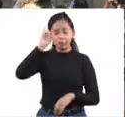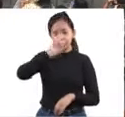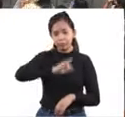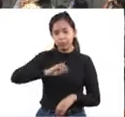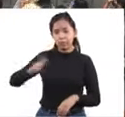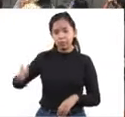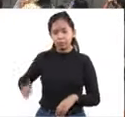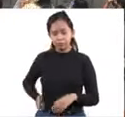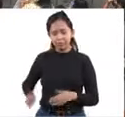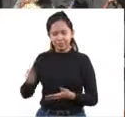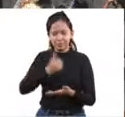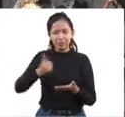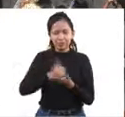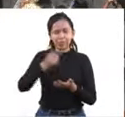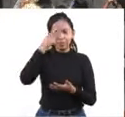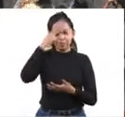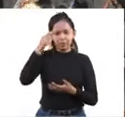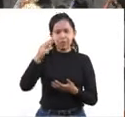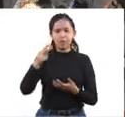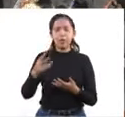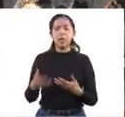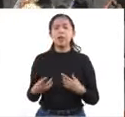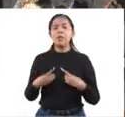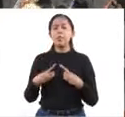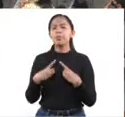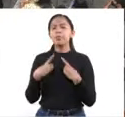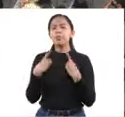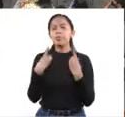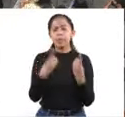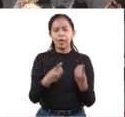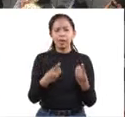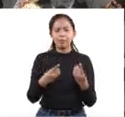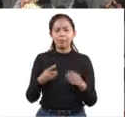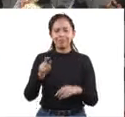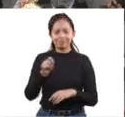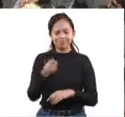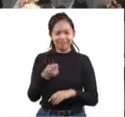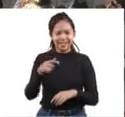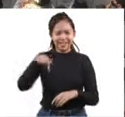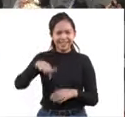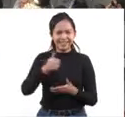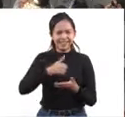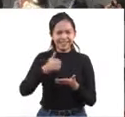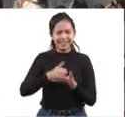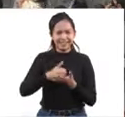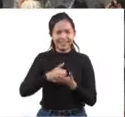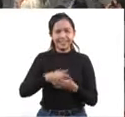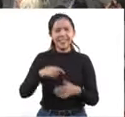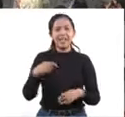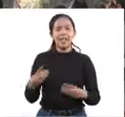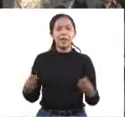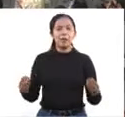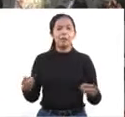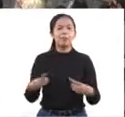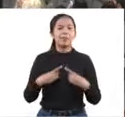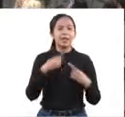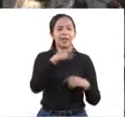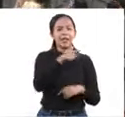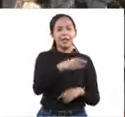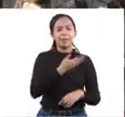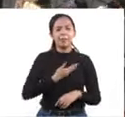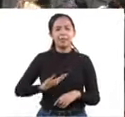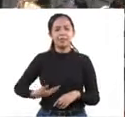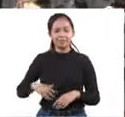Ciudad de México llevará a cabo la entrega de las llaves de la ciudad al presidente y director del Centro de Estudios